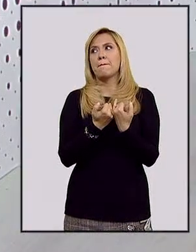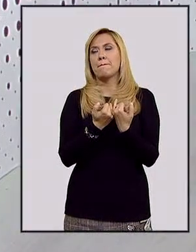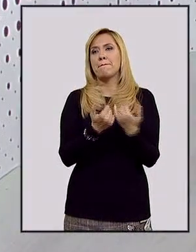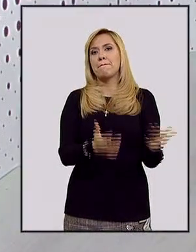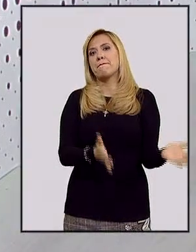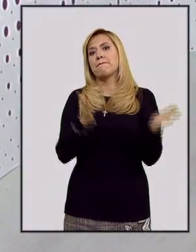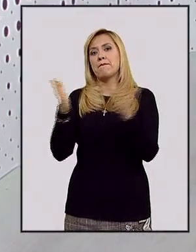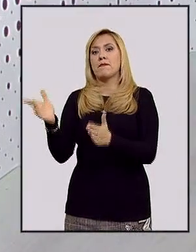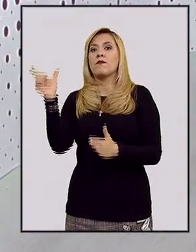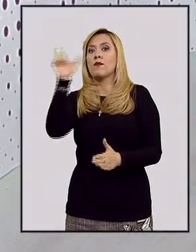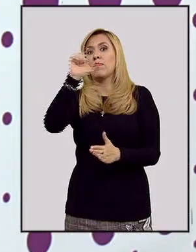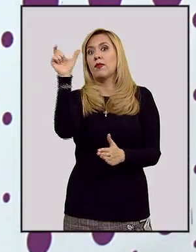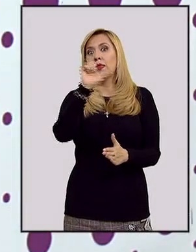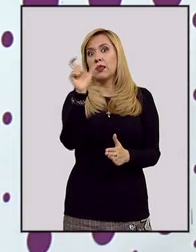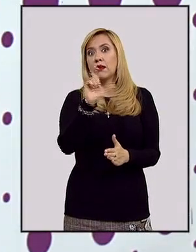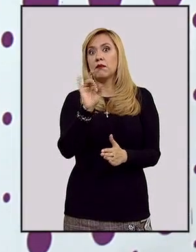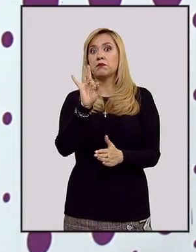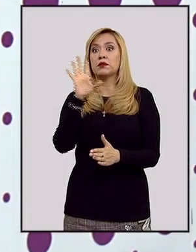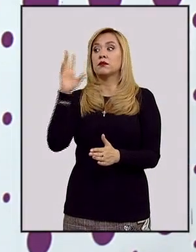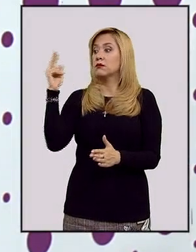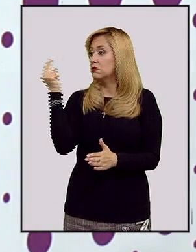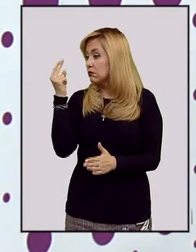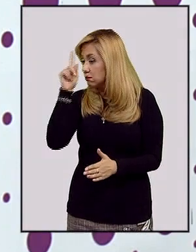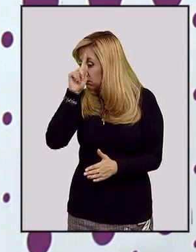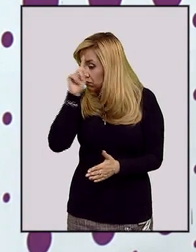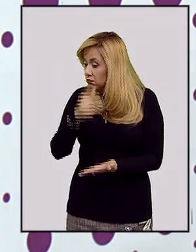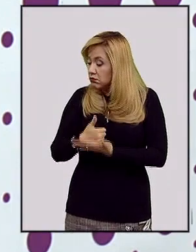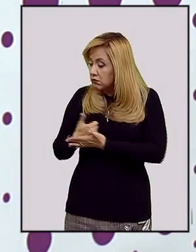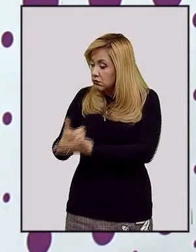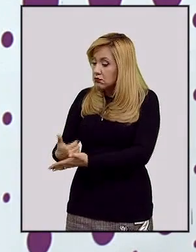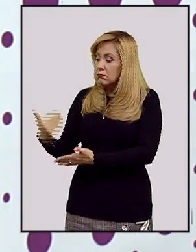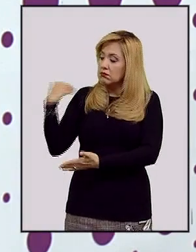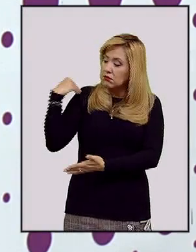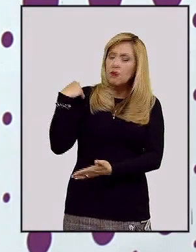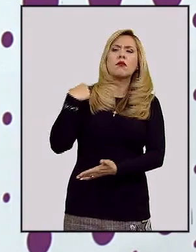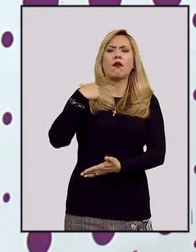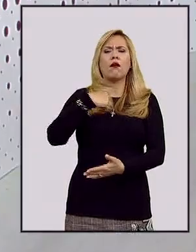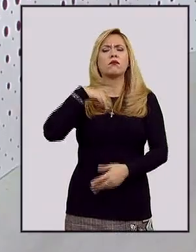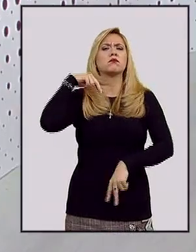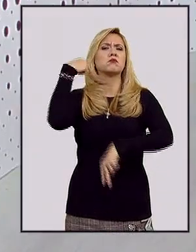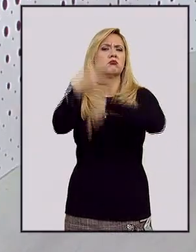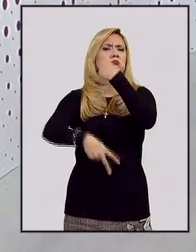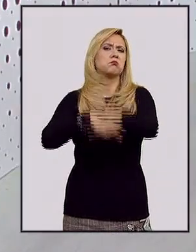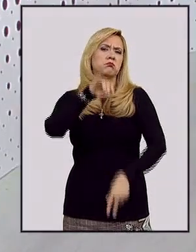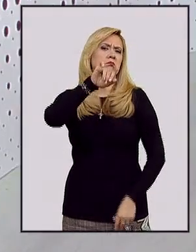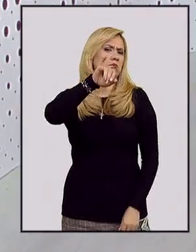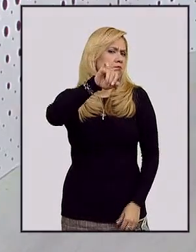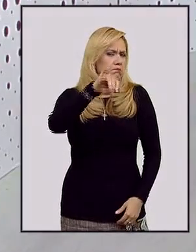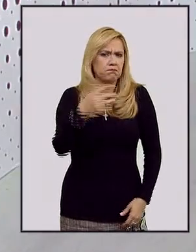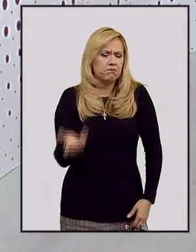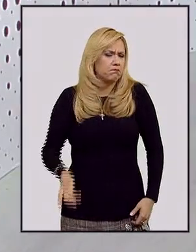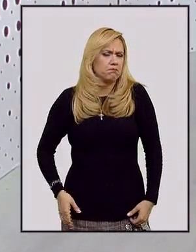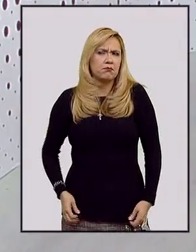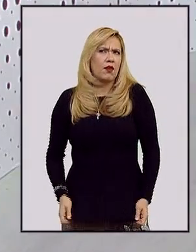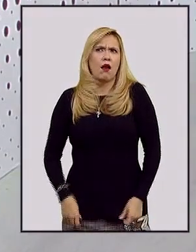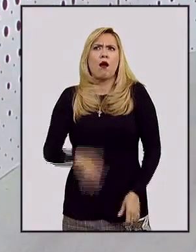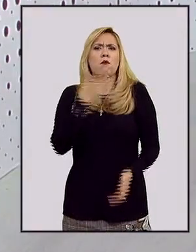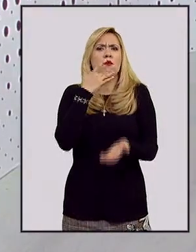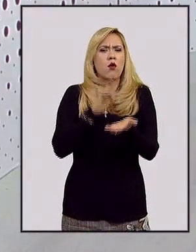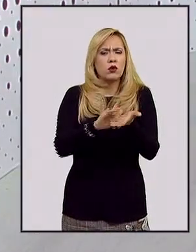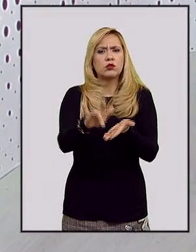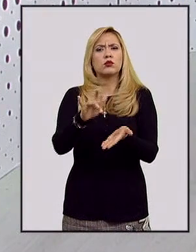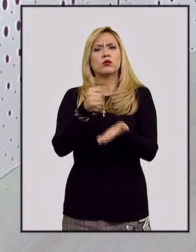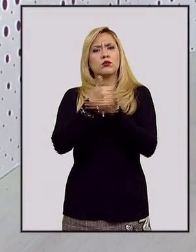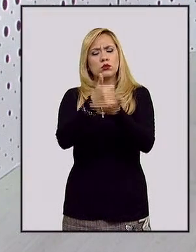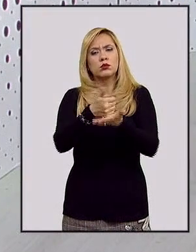momento en el que se necesita la asesoría técnica y nos llaman, nosotras estamos en la mejor disposición disposición de apoyar para que al